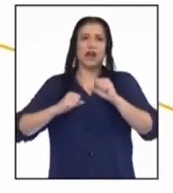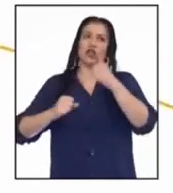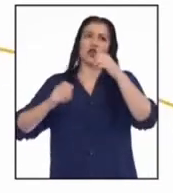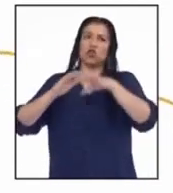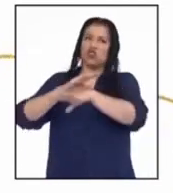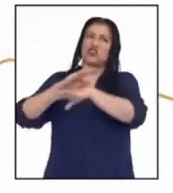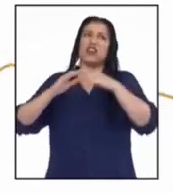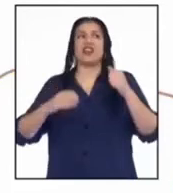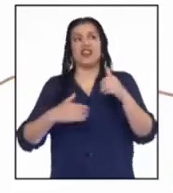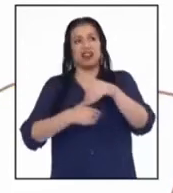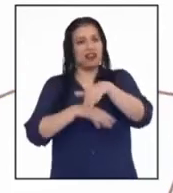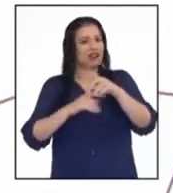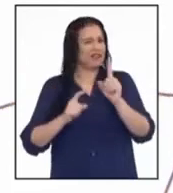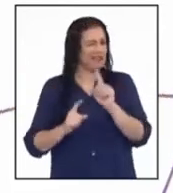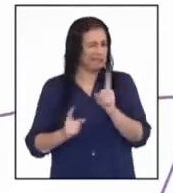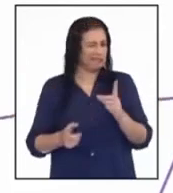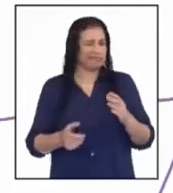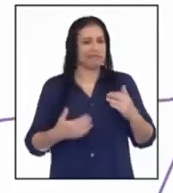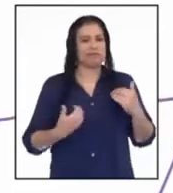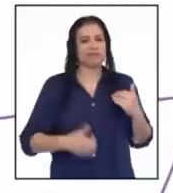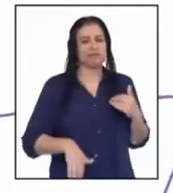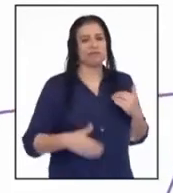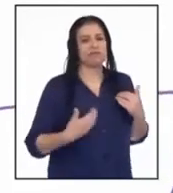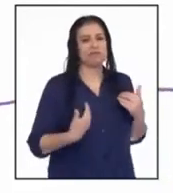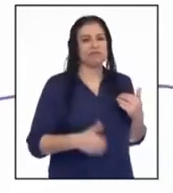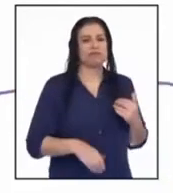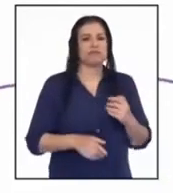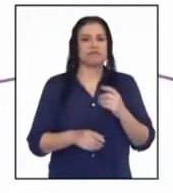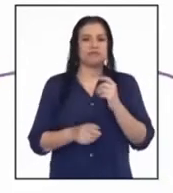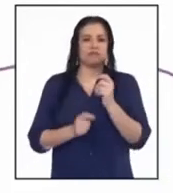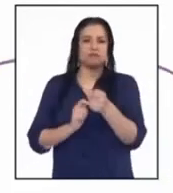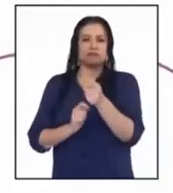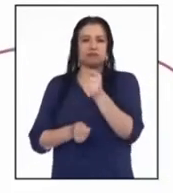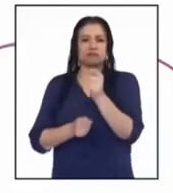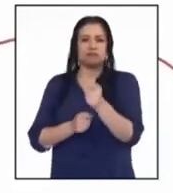otros espacios.